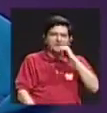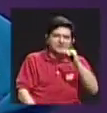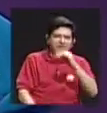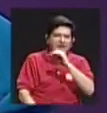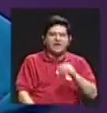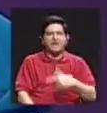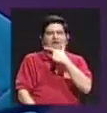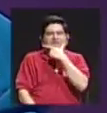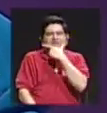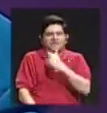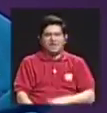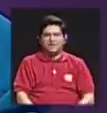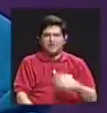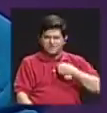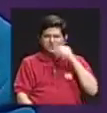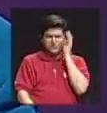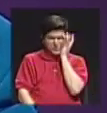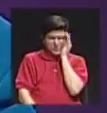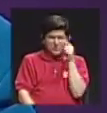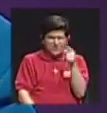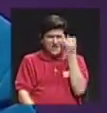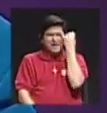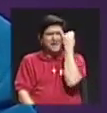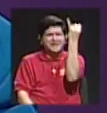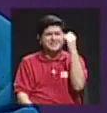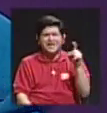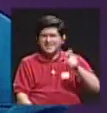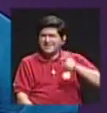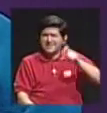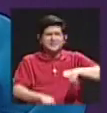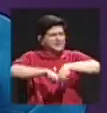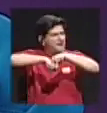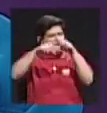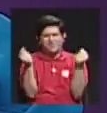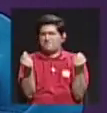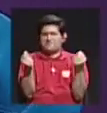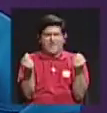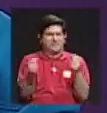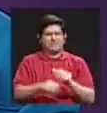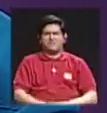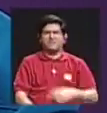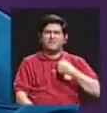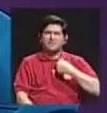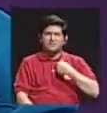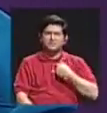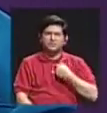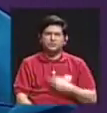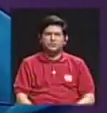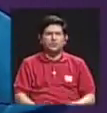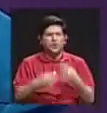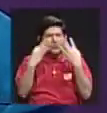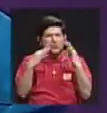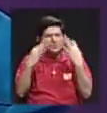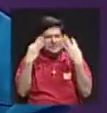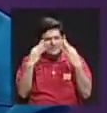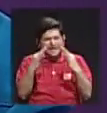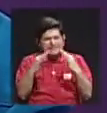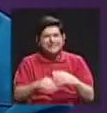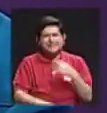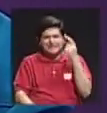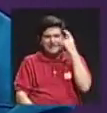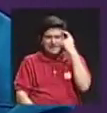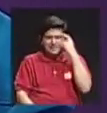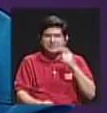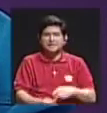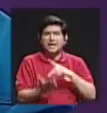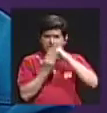todo eso porque creo que ese imaginario hay que comenzar a romperlo. Yo me inclinaría por, y así fue como nosotros lo planteamos